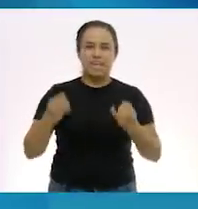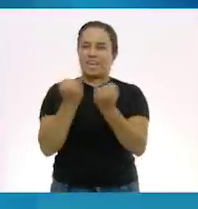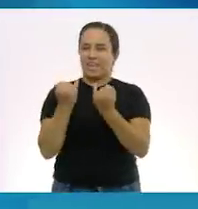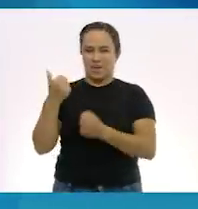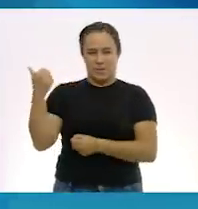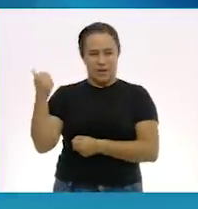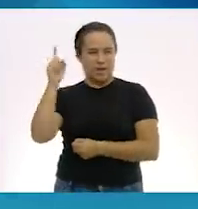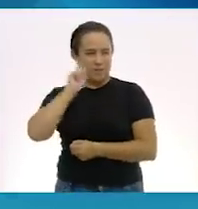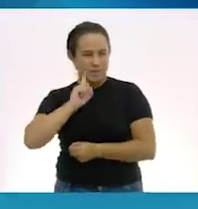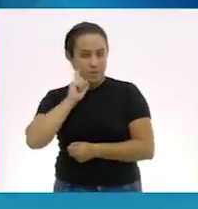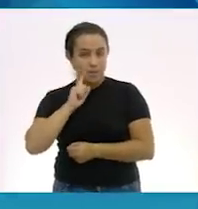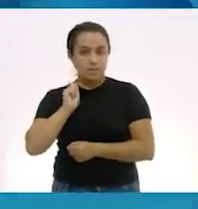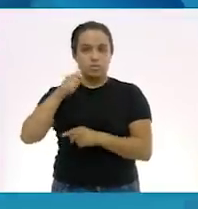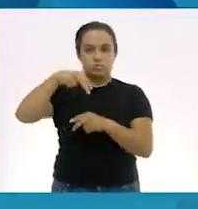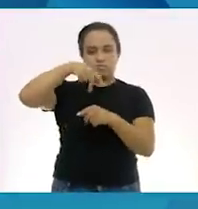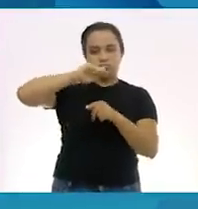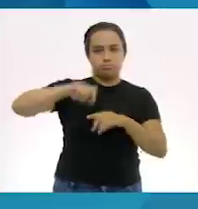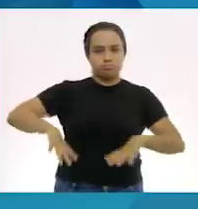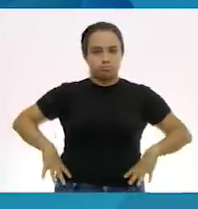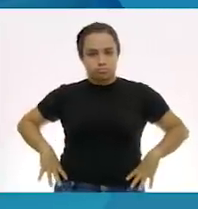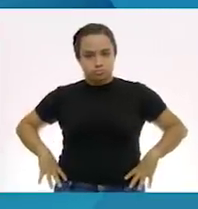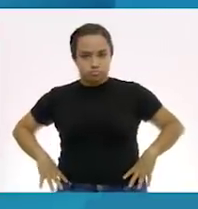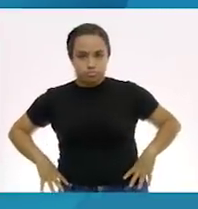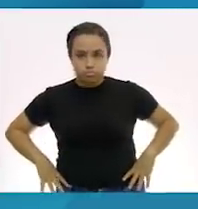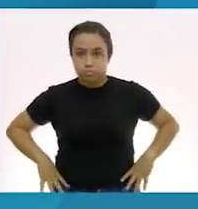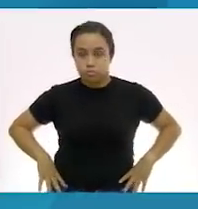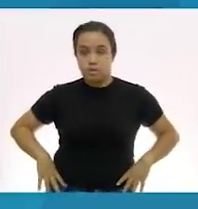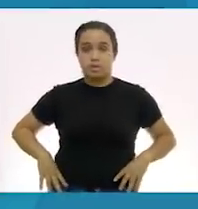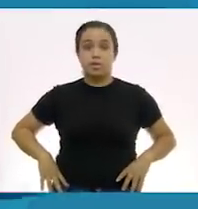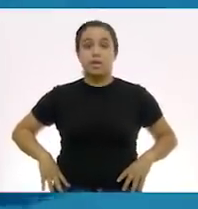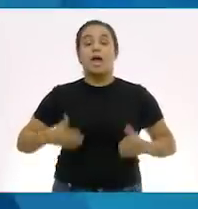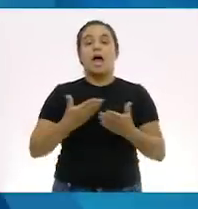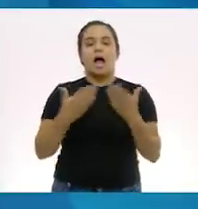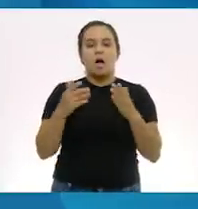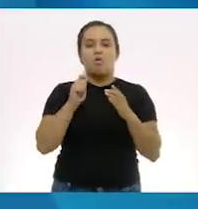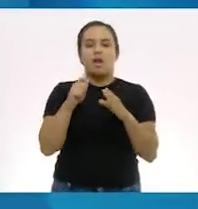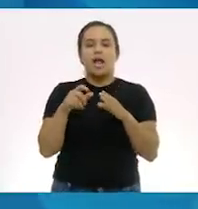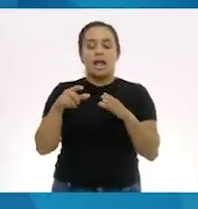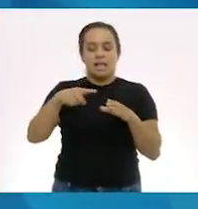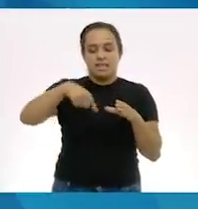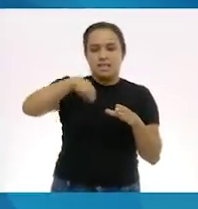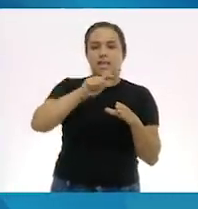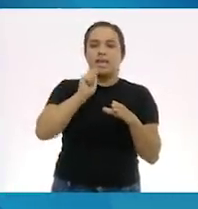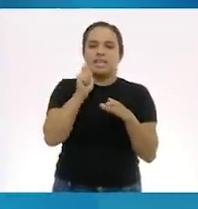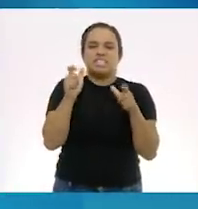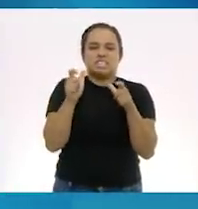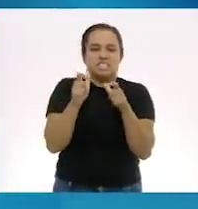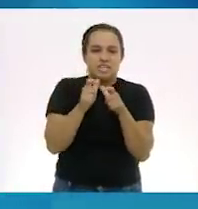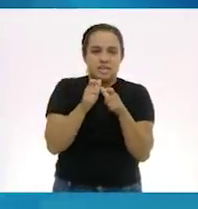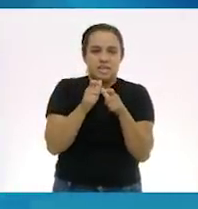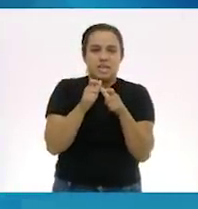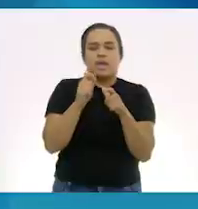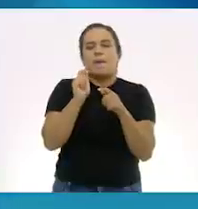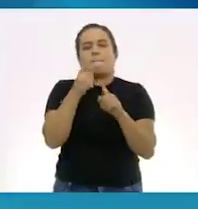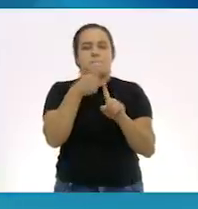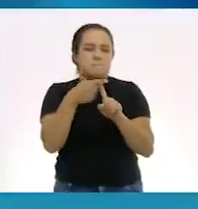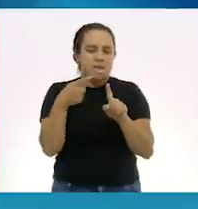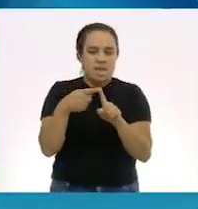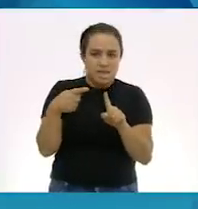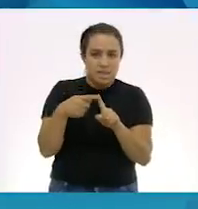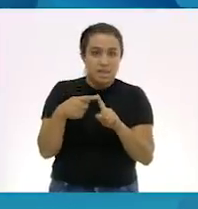dedos. Ok, ahora vamos a pasar al área de la cadera y la cintura. Entonces vamos a mover de un